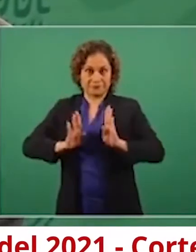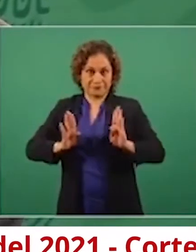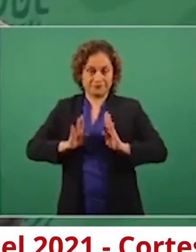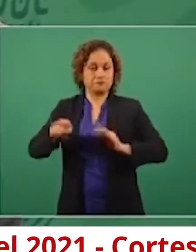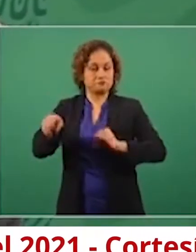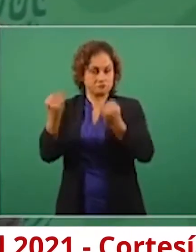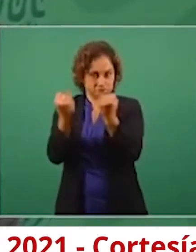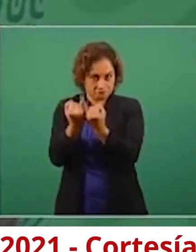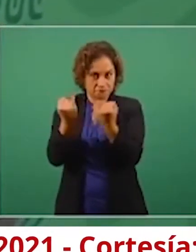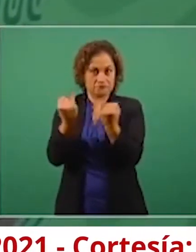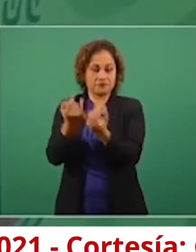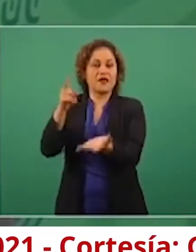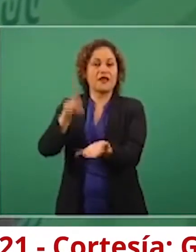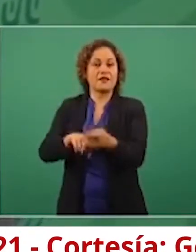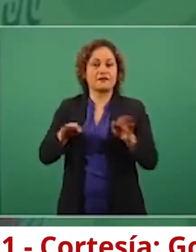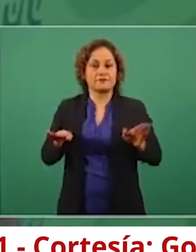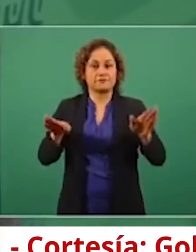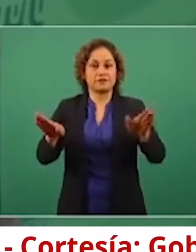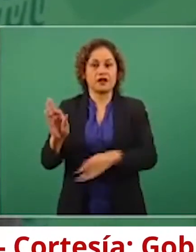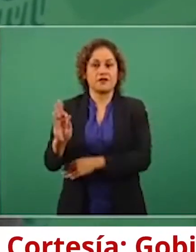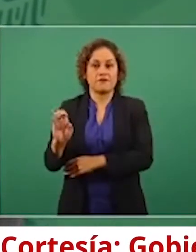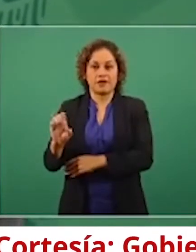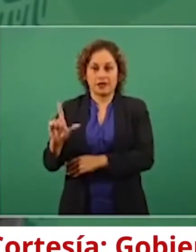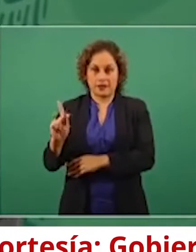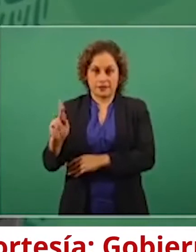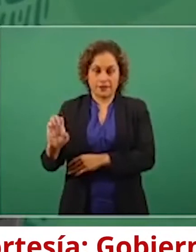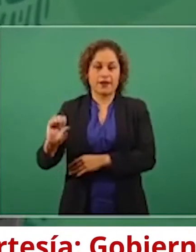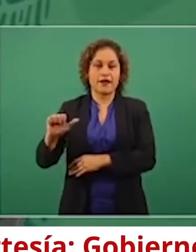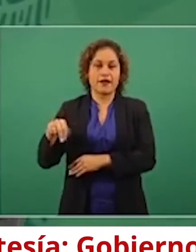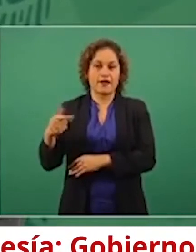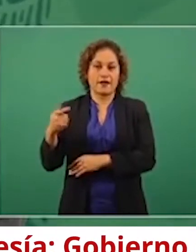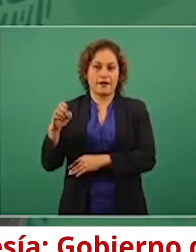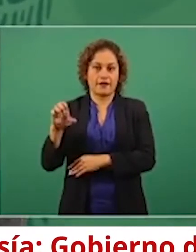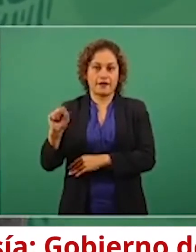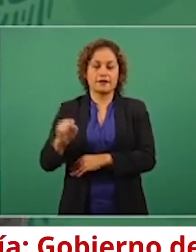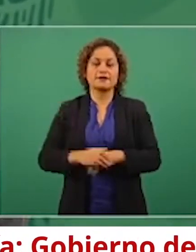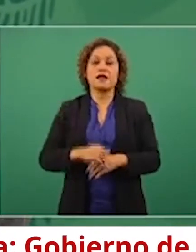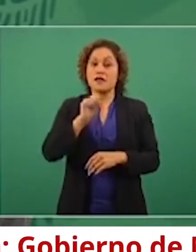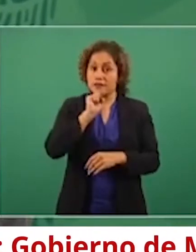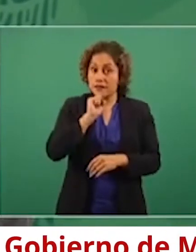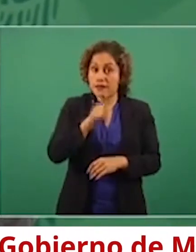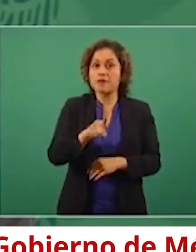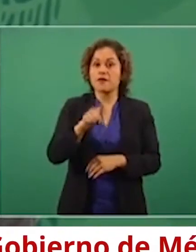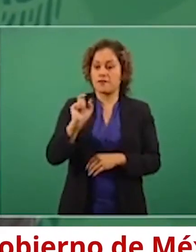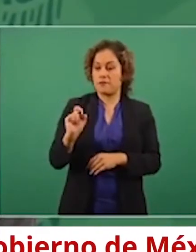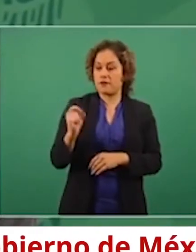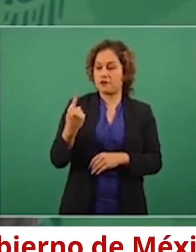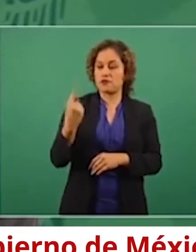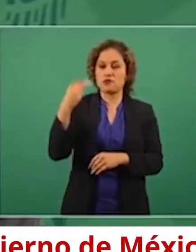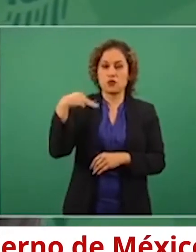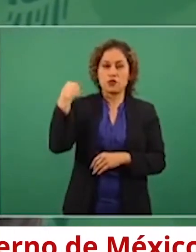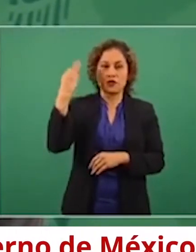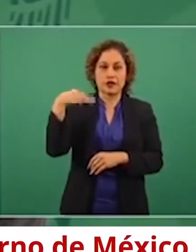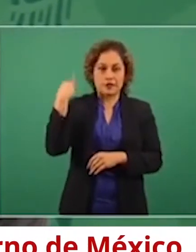ejemplo que no le gustó en torno a la baja de cuenta de twitter del ex presidente de eeuu donald trump vicepresidente que la prensa se regula